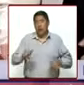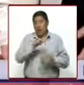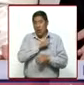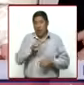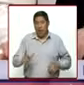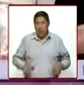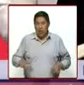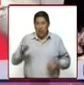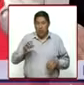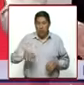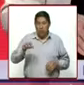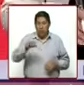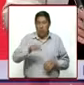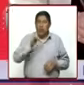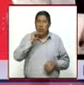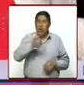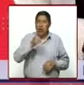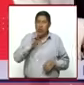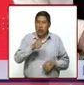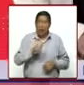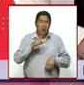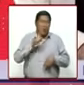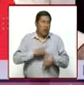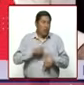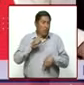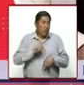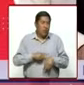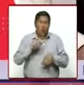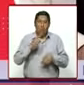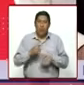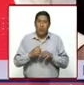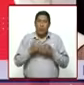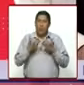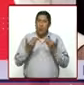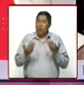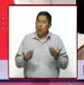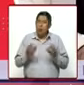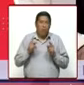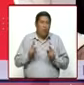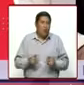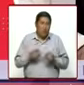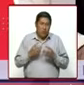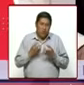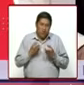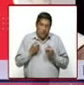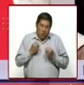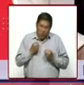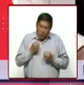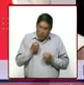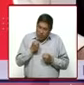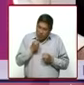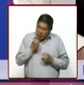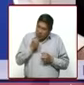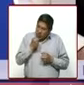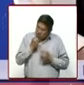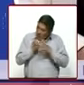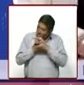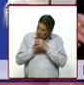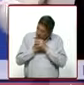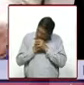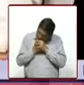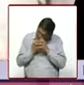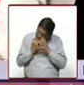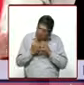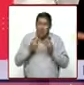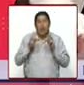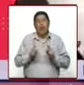alcaldesas, comprobamos día a día, momento a momento, la impotencia, la rabia, la bronca, la ira